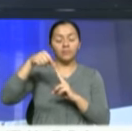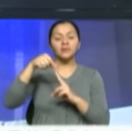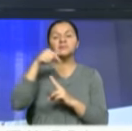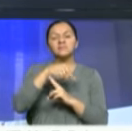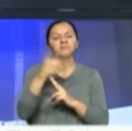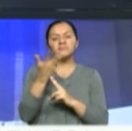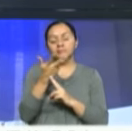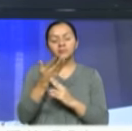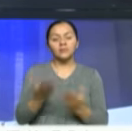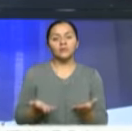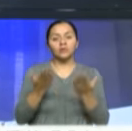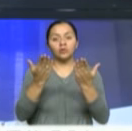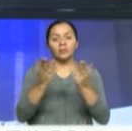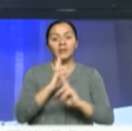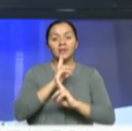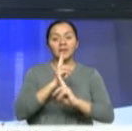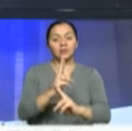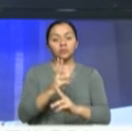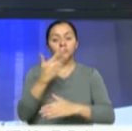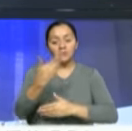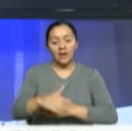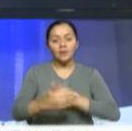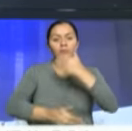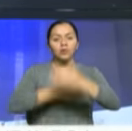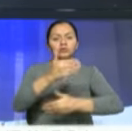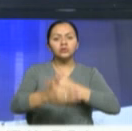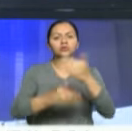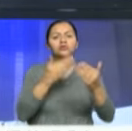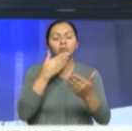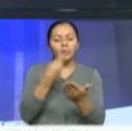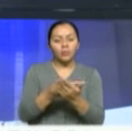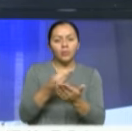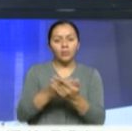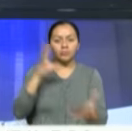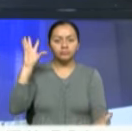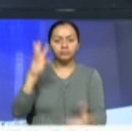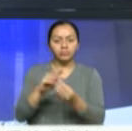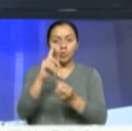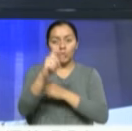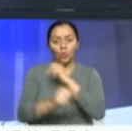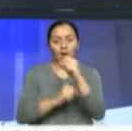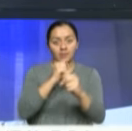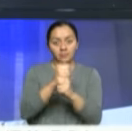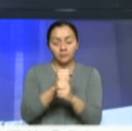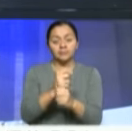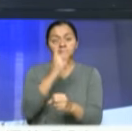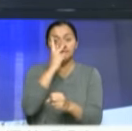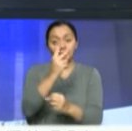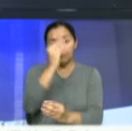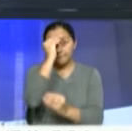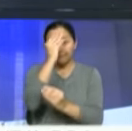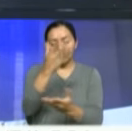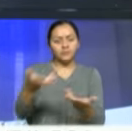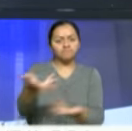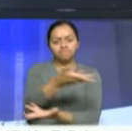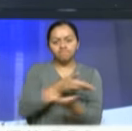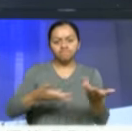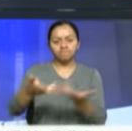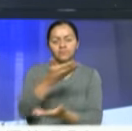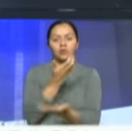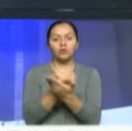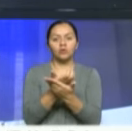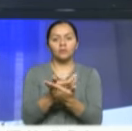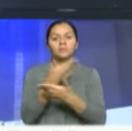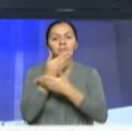SERCOP, presentó los resultados de los procesos de compra pública del último año. El balance refleja una dinamización de la economía y